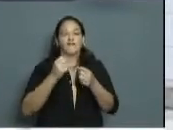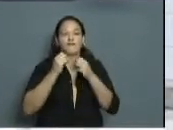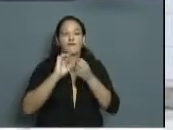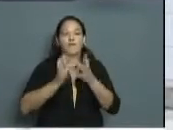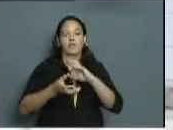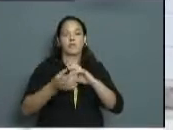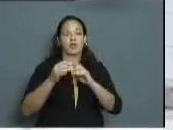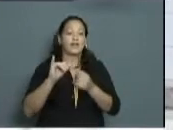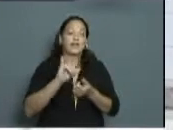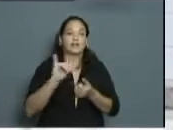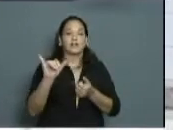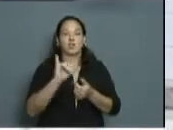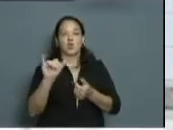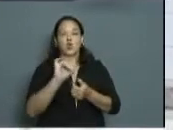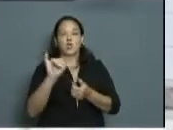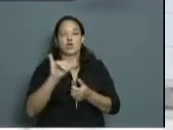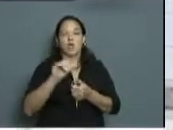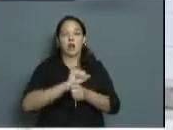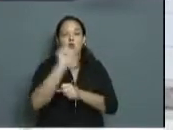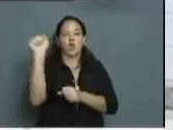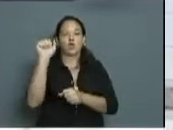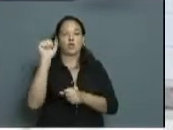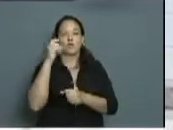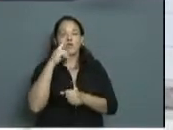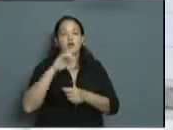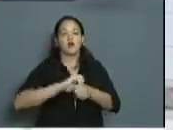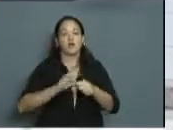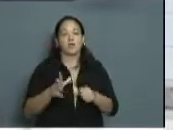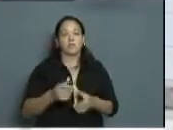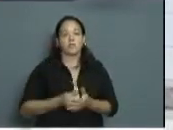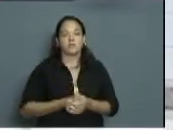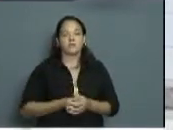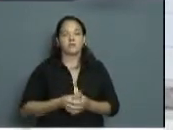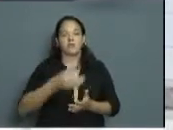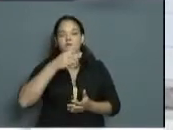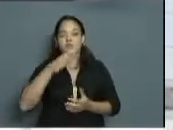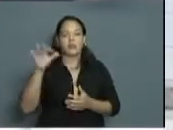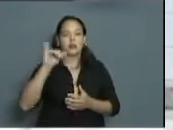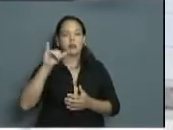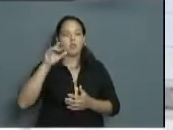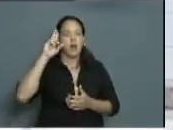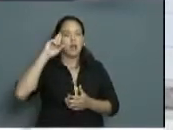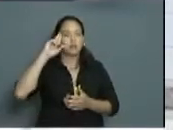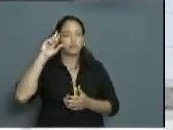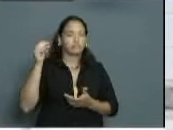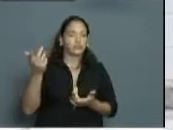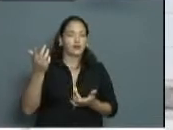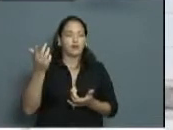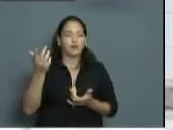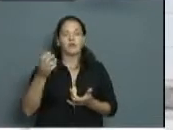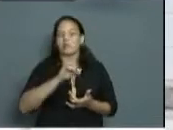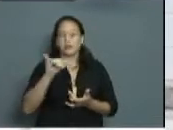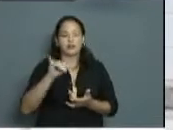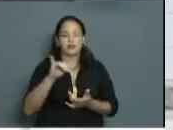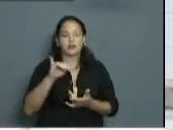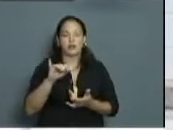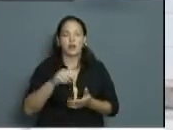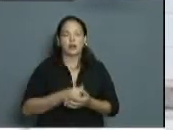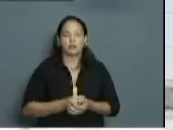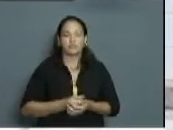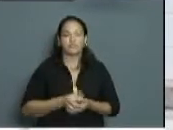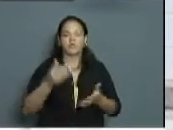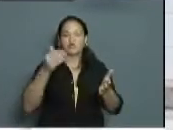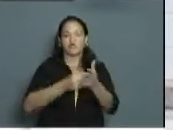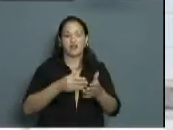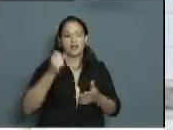obstáculos. A buscar ese yo soy fiel tan necesario de irnos corrigiendo el rumbo para que esta tarea llegue a